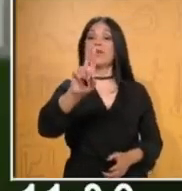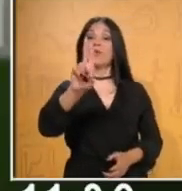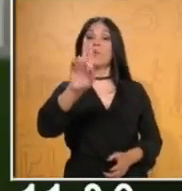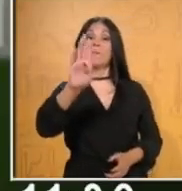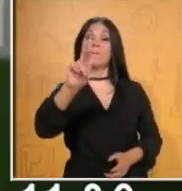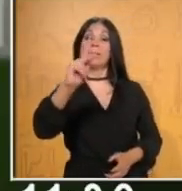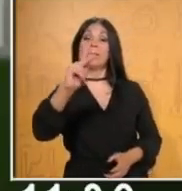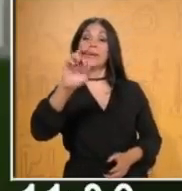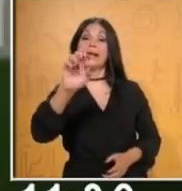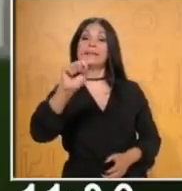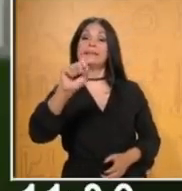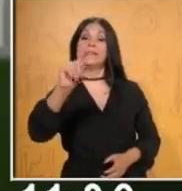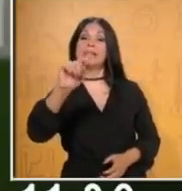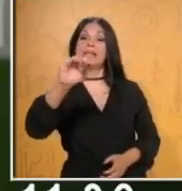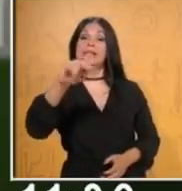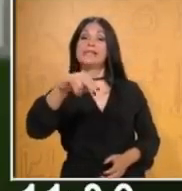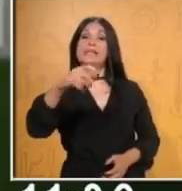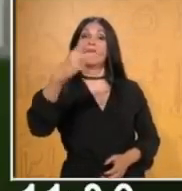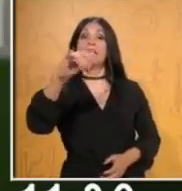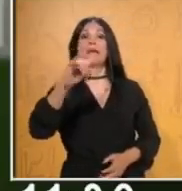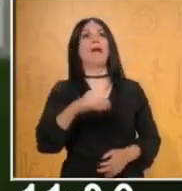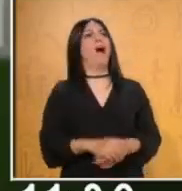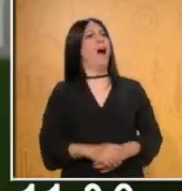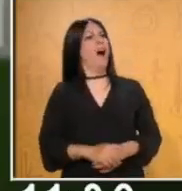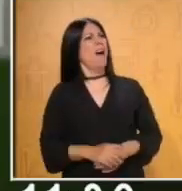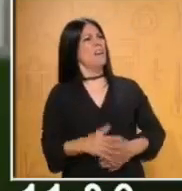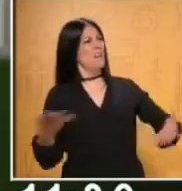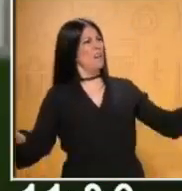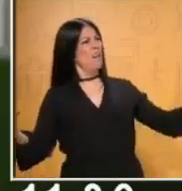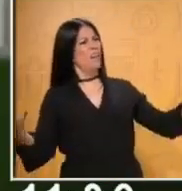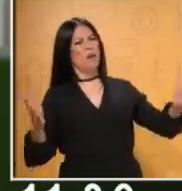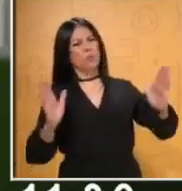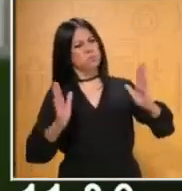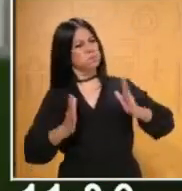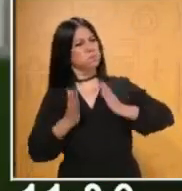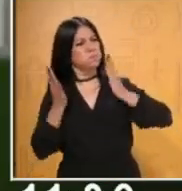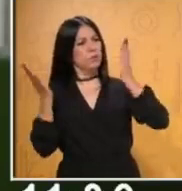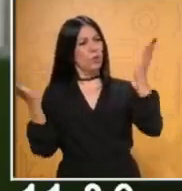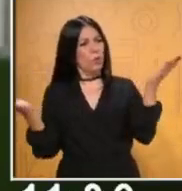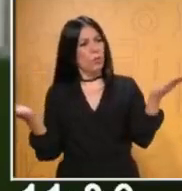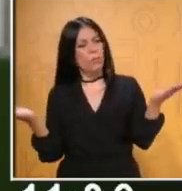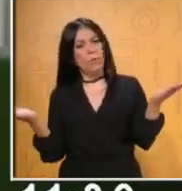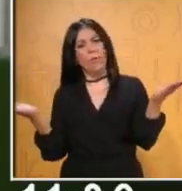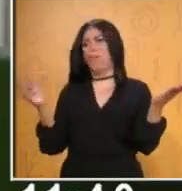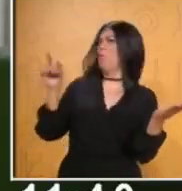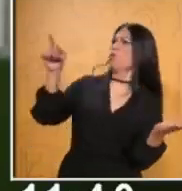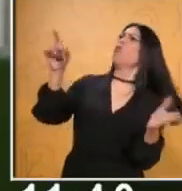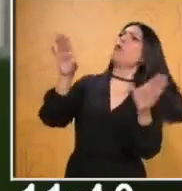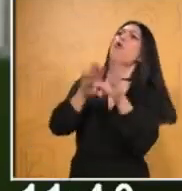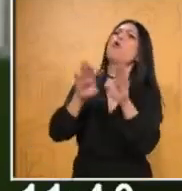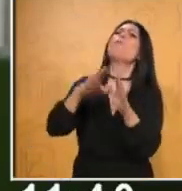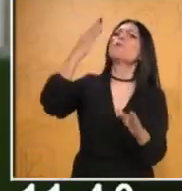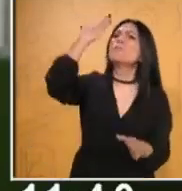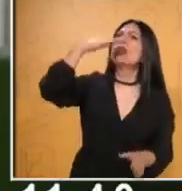¡No puede ser!, gritó él. No, no lo puedes saber, te lo ha dicho el diablo.